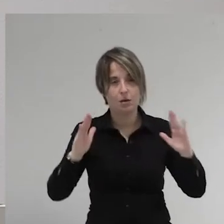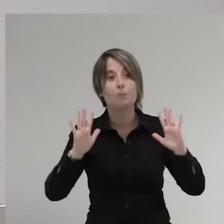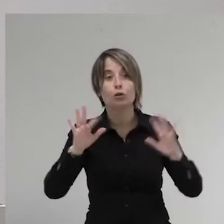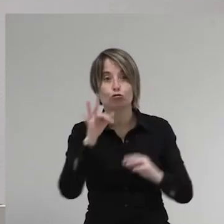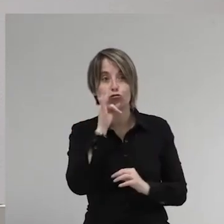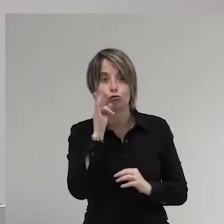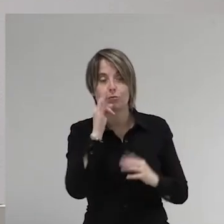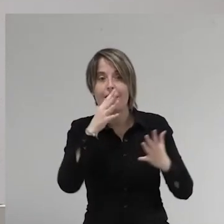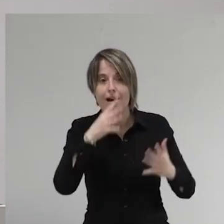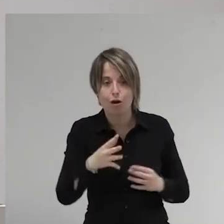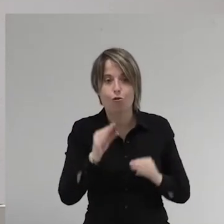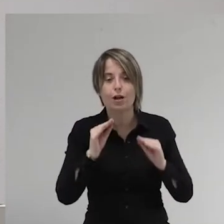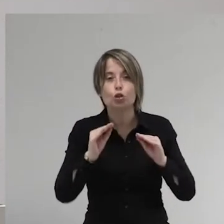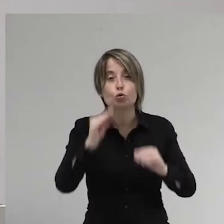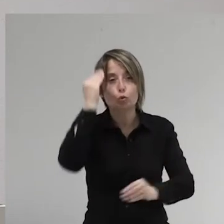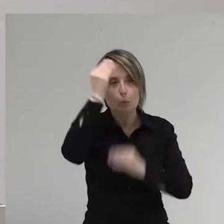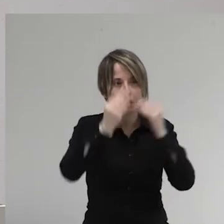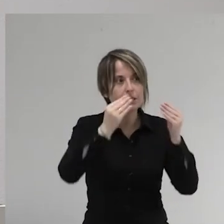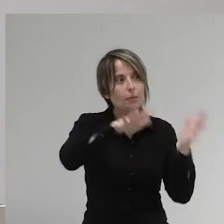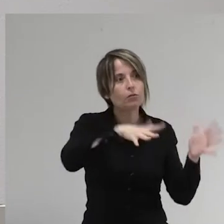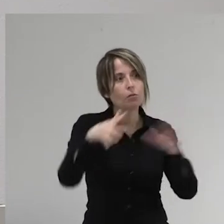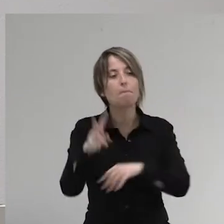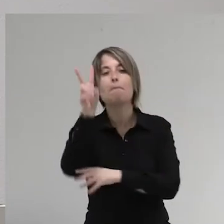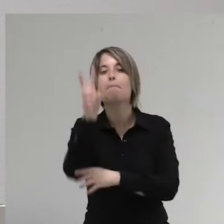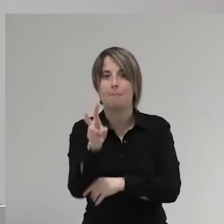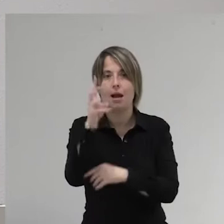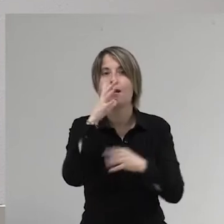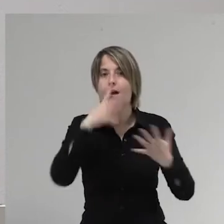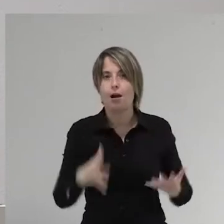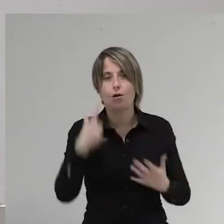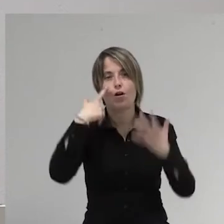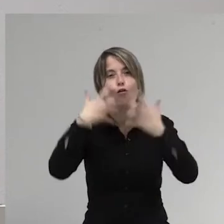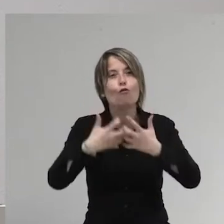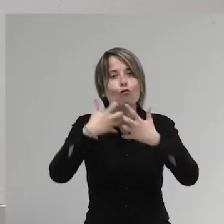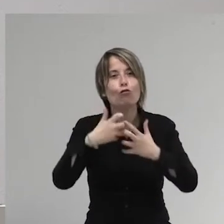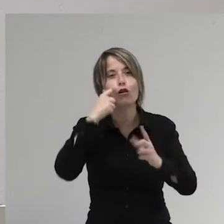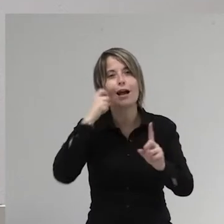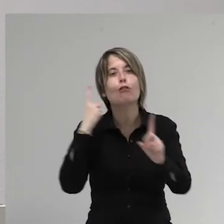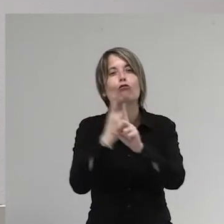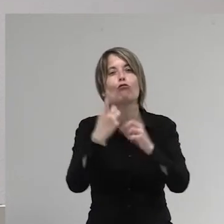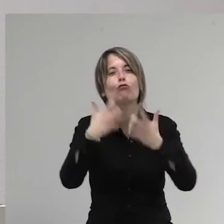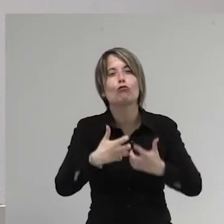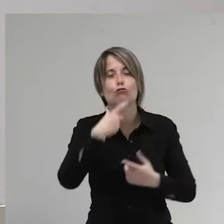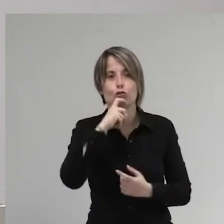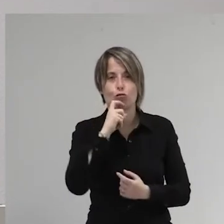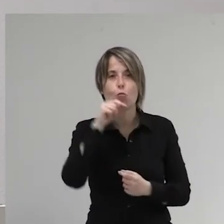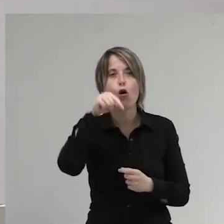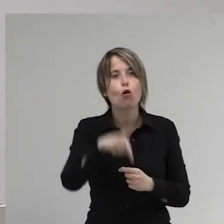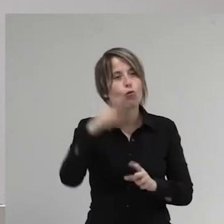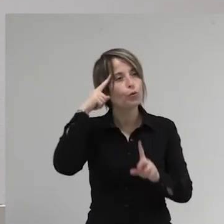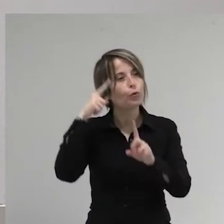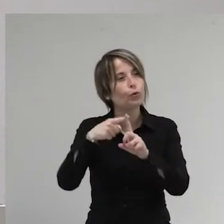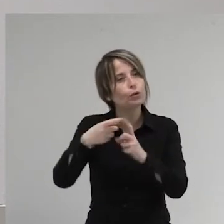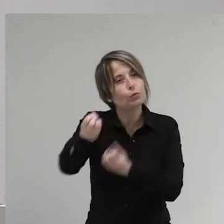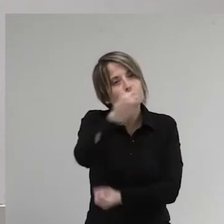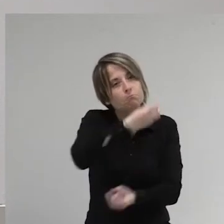a día de hoy gran parte de su pensamiento nos es útil para ver cómo funciona y opera el racismo. Y en ese sentido la idea de hoy es poder aportar